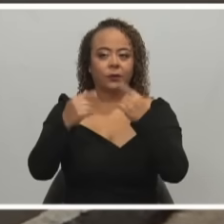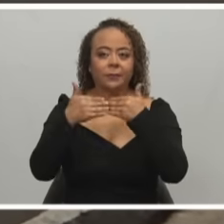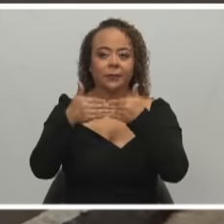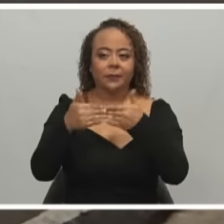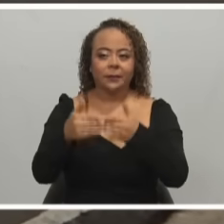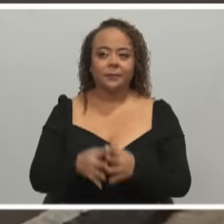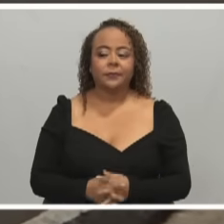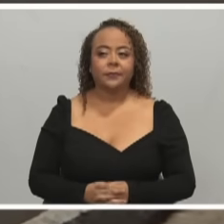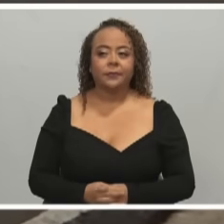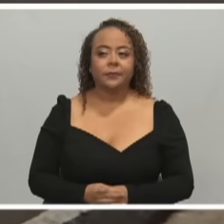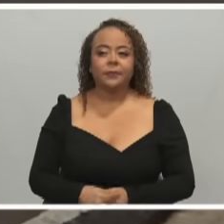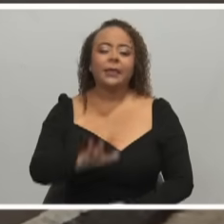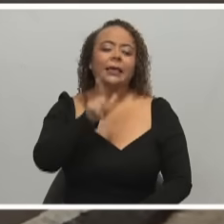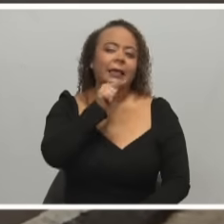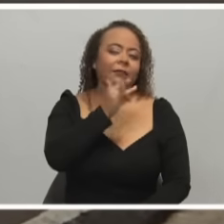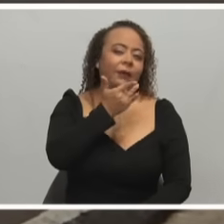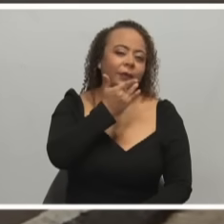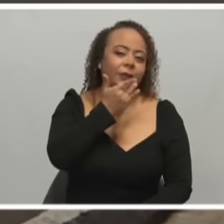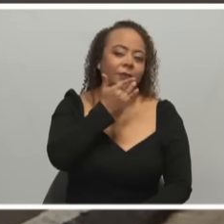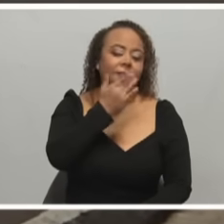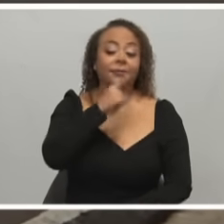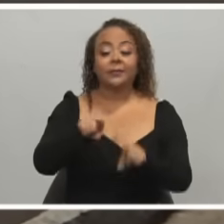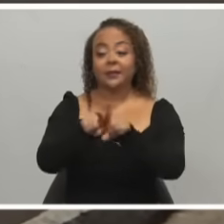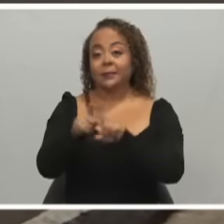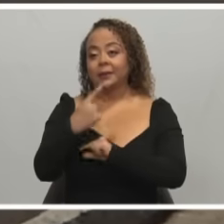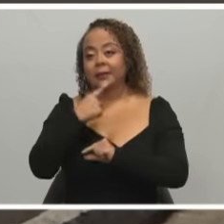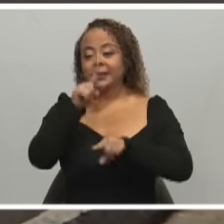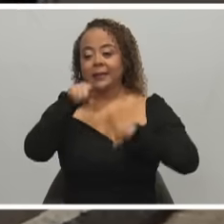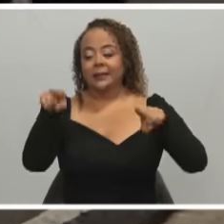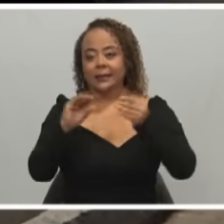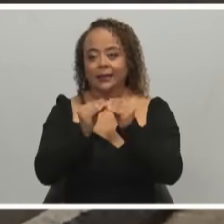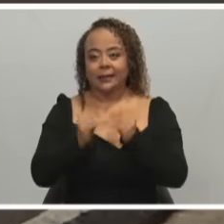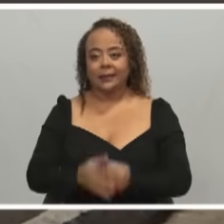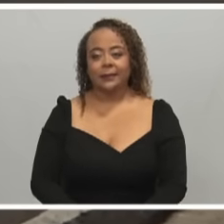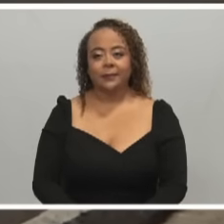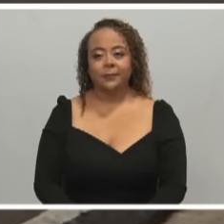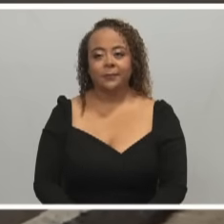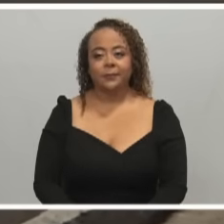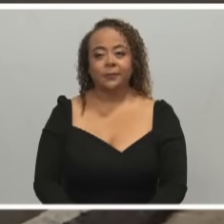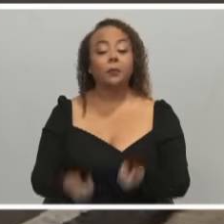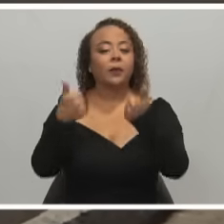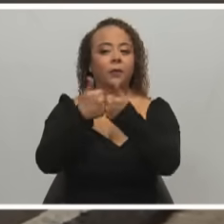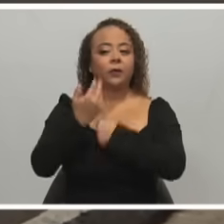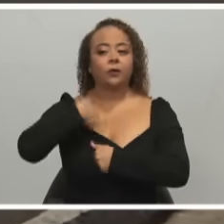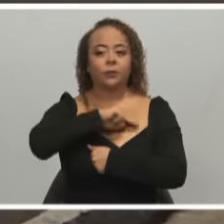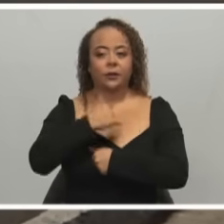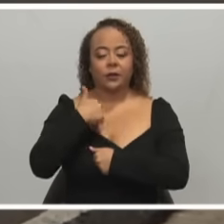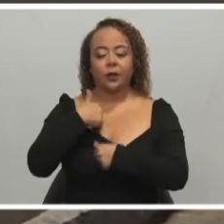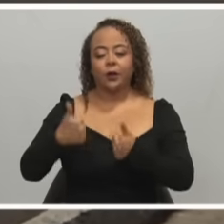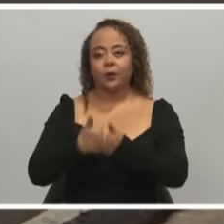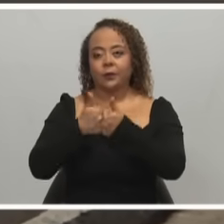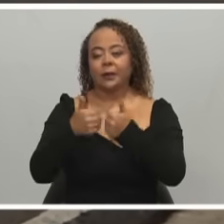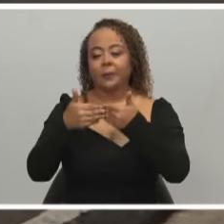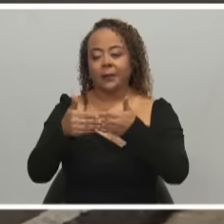Panamá Quién es favorito y más y además incluso da estadísticas de los partidos que hemos tenido antes de la selección